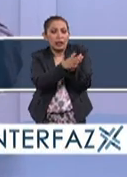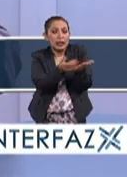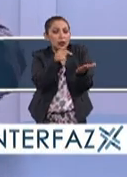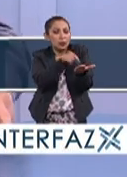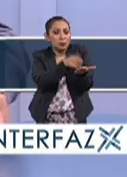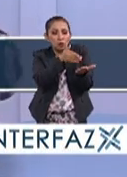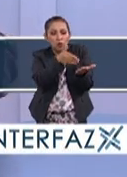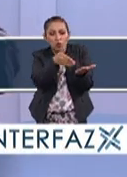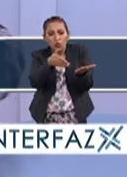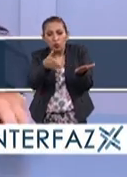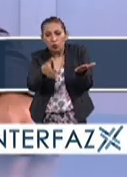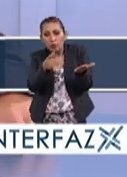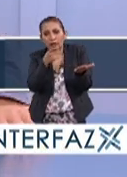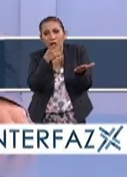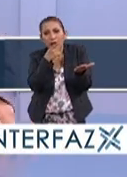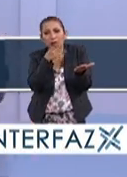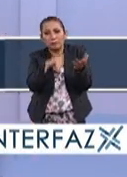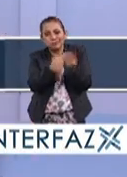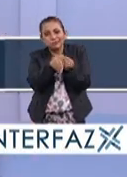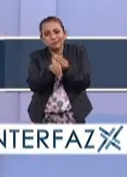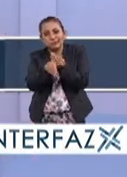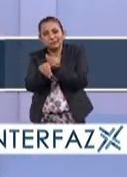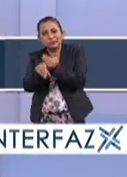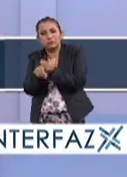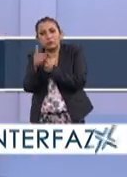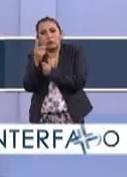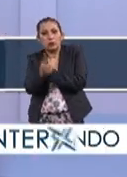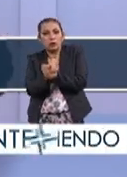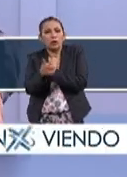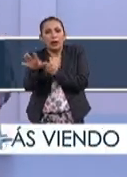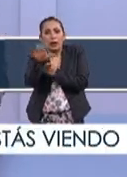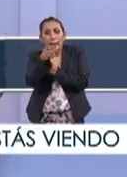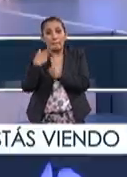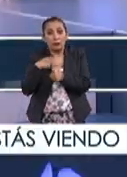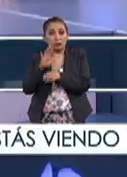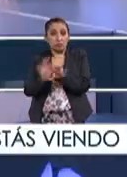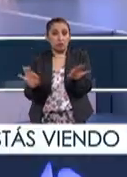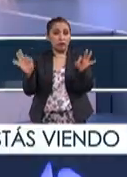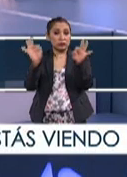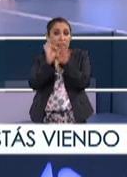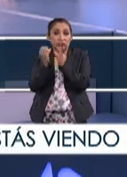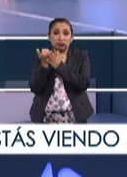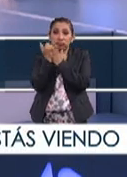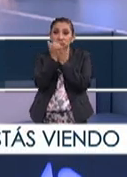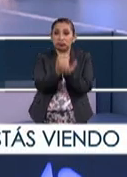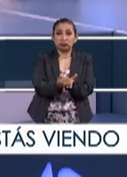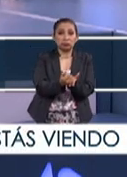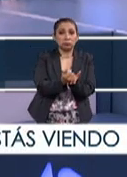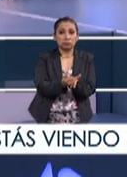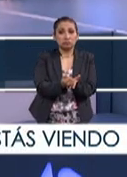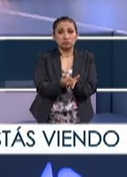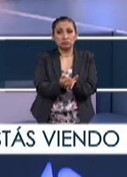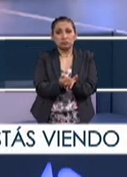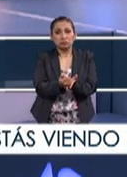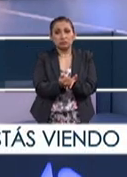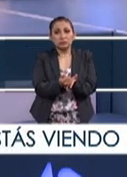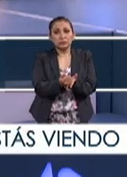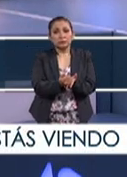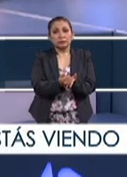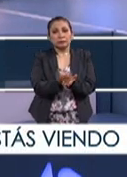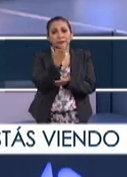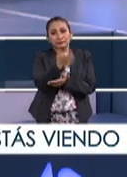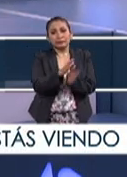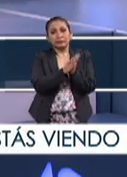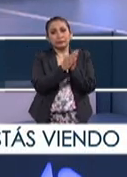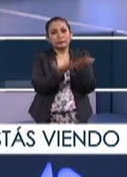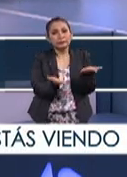al que se sumó, digamos, una de las personas más importantes de que